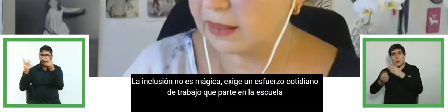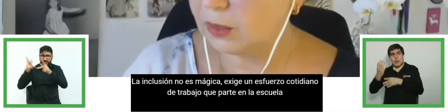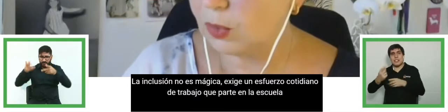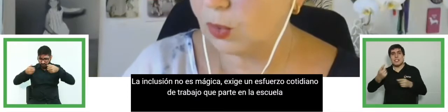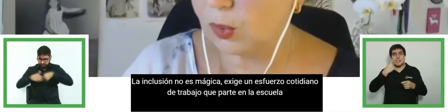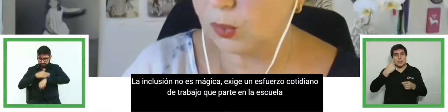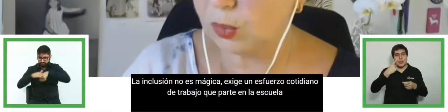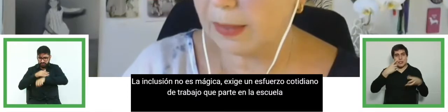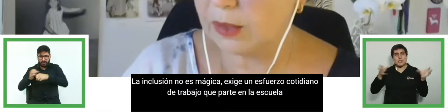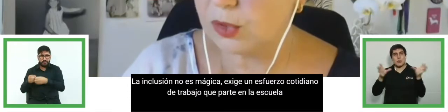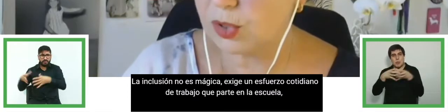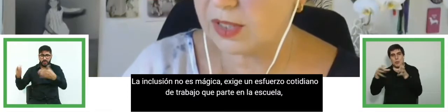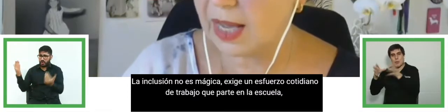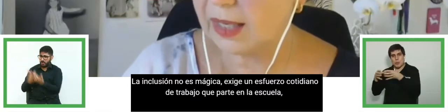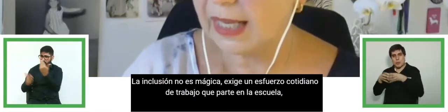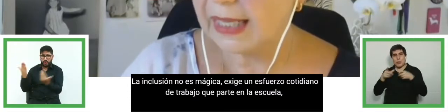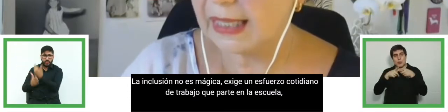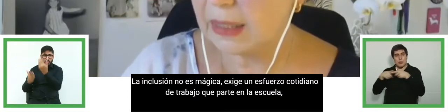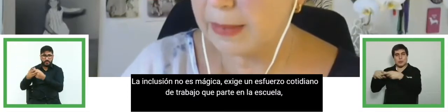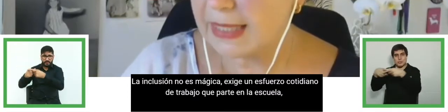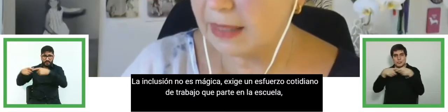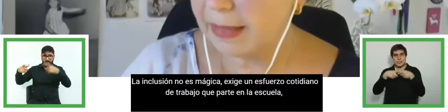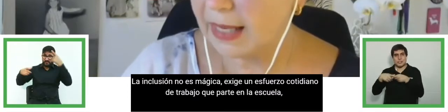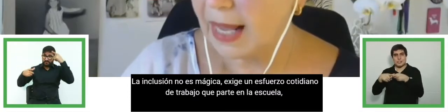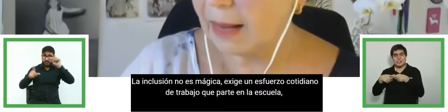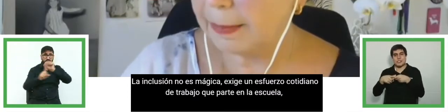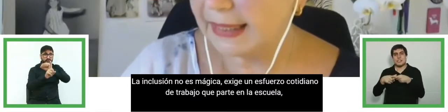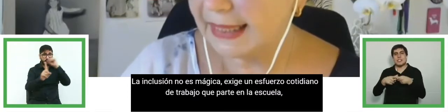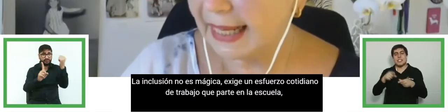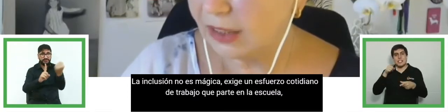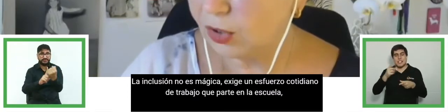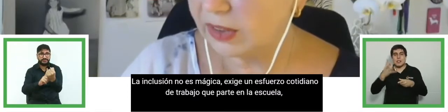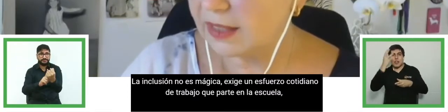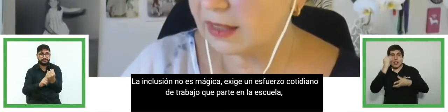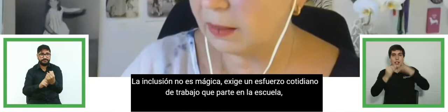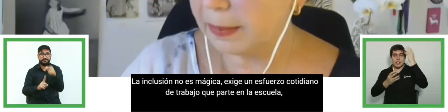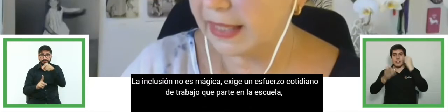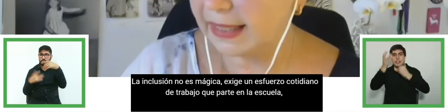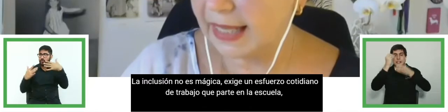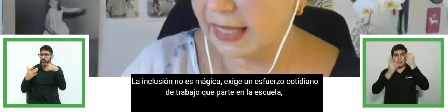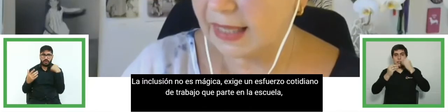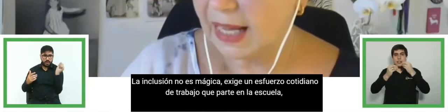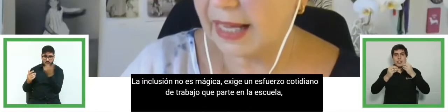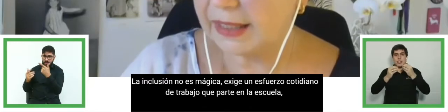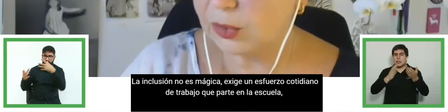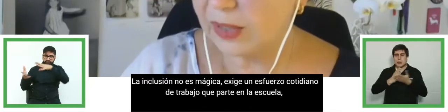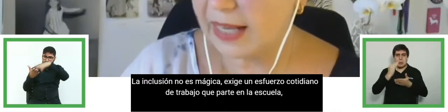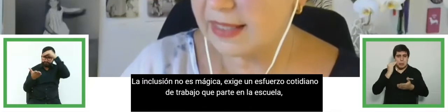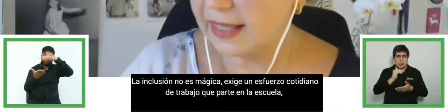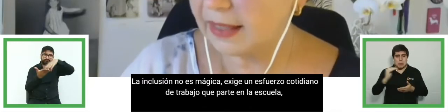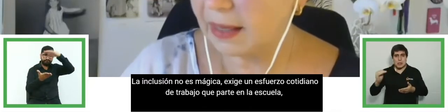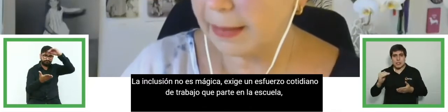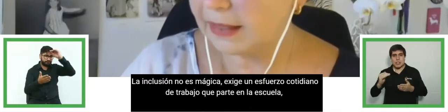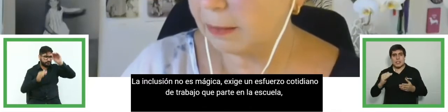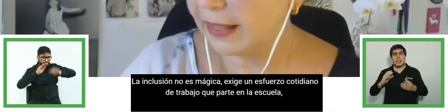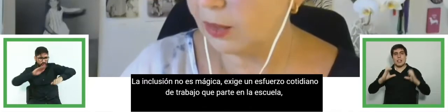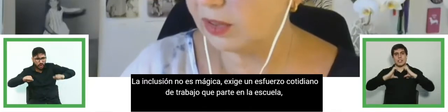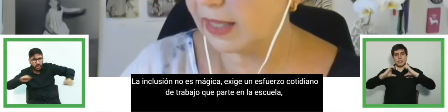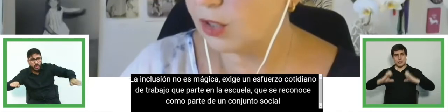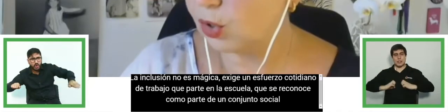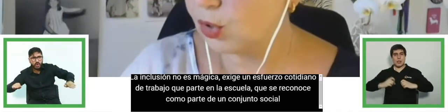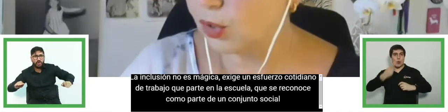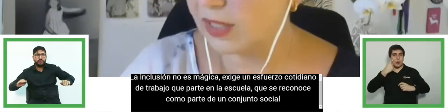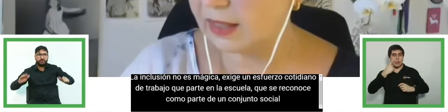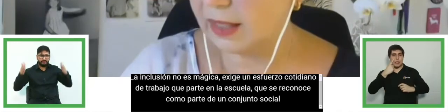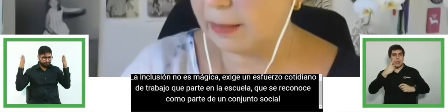humano social indivisible, aprendiendo desde temprana edad a articularse éticamente para encontrar soluciones a